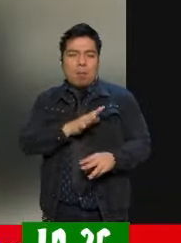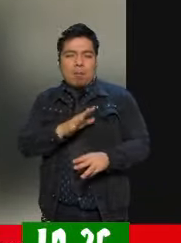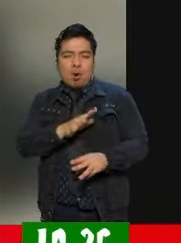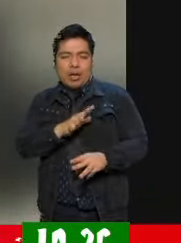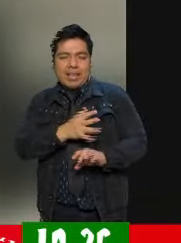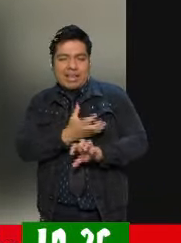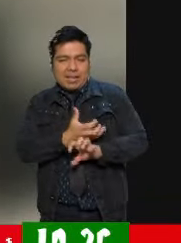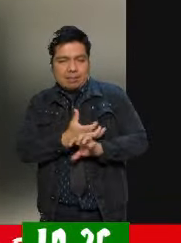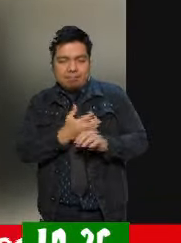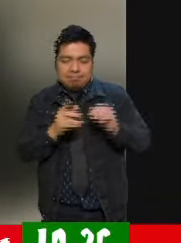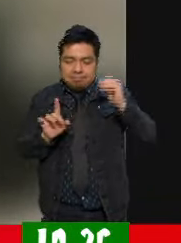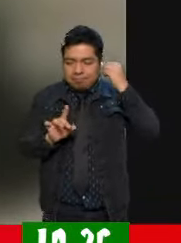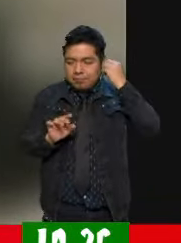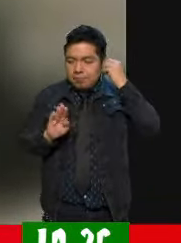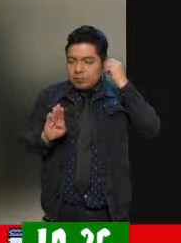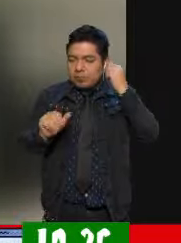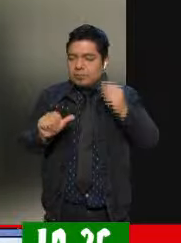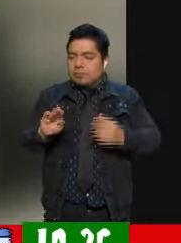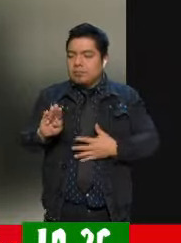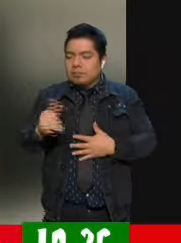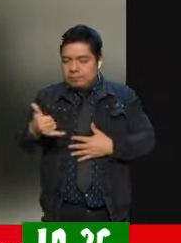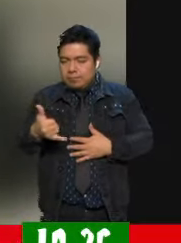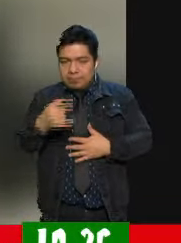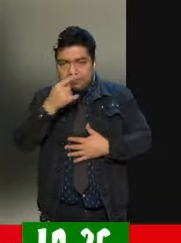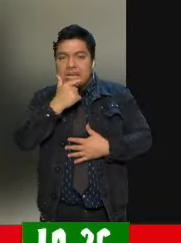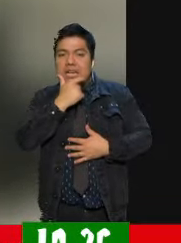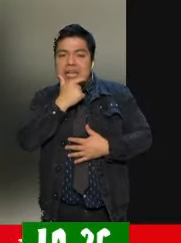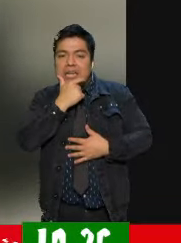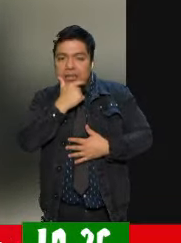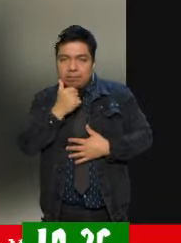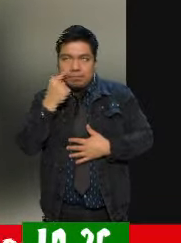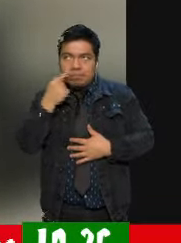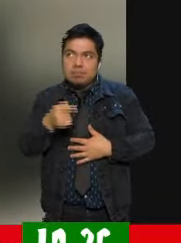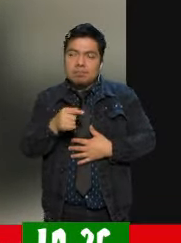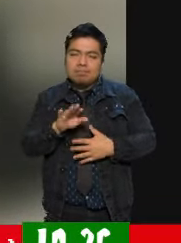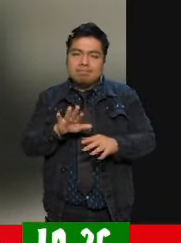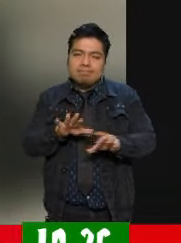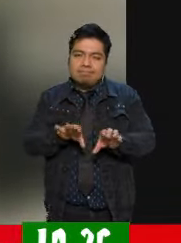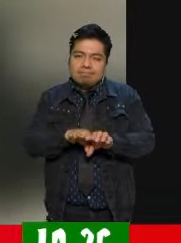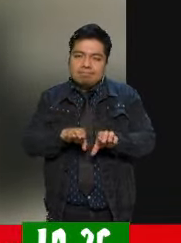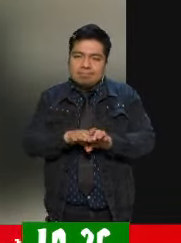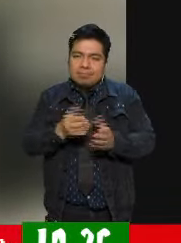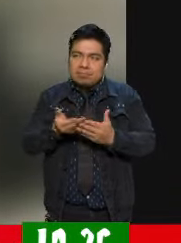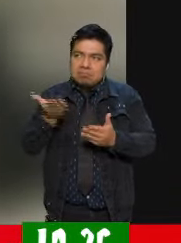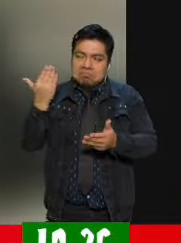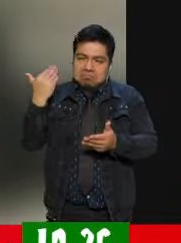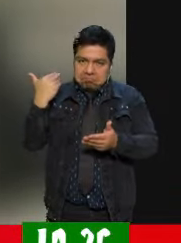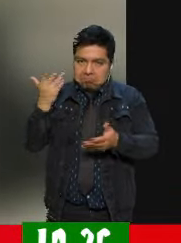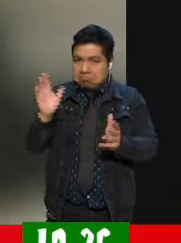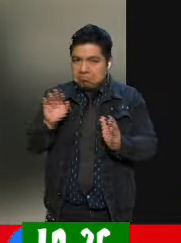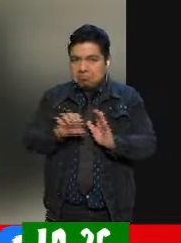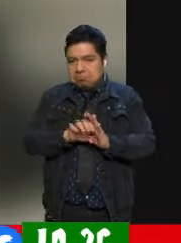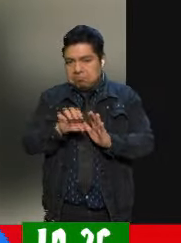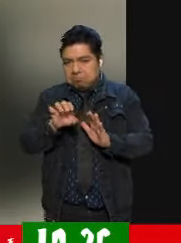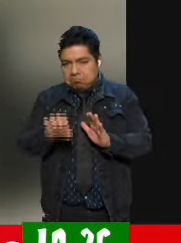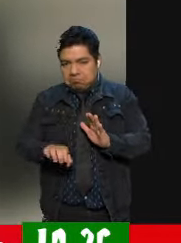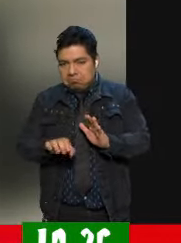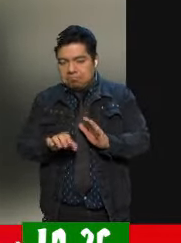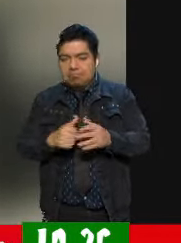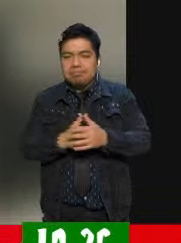no? Así es. Bueno, yo creo que baby era un poco más, o sea, en inglés, yo creo que el anglicismo se usaba un poco más antes, ¿no? Cuando estaba un poco más de